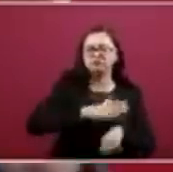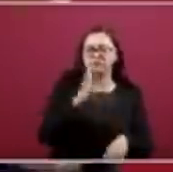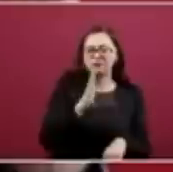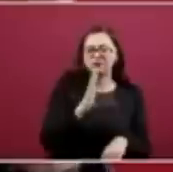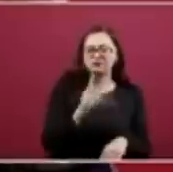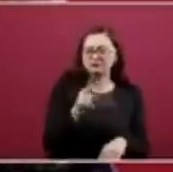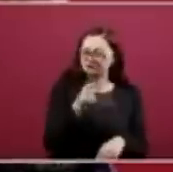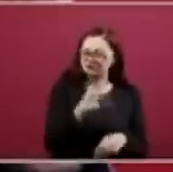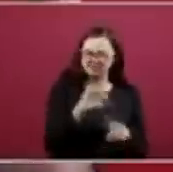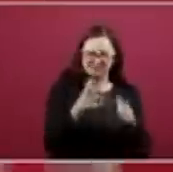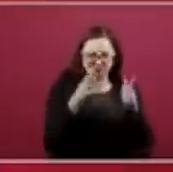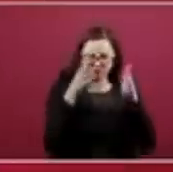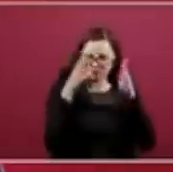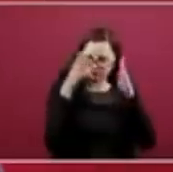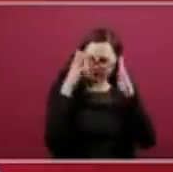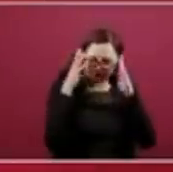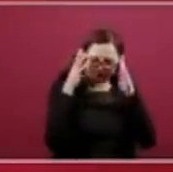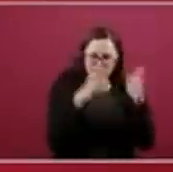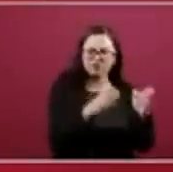él está